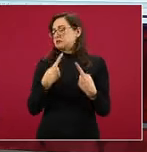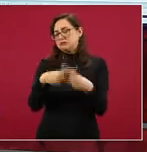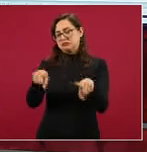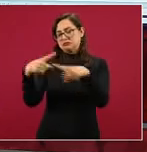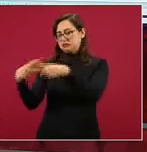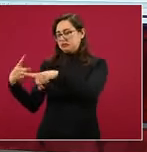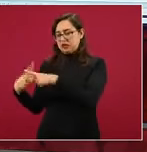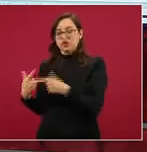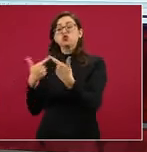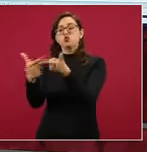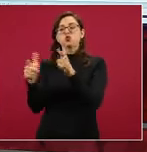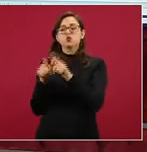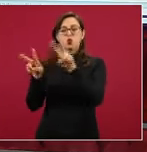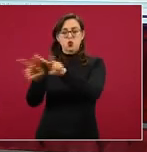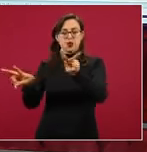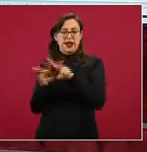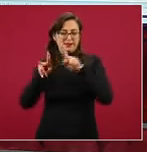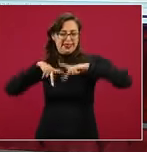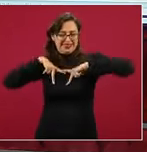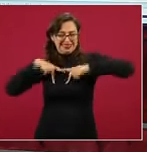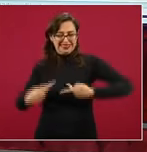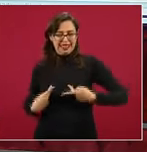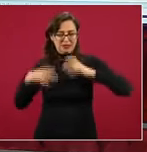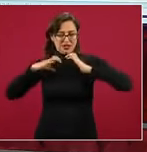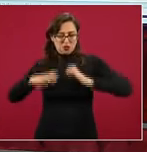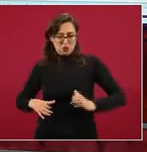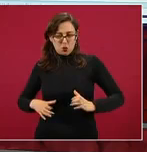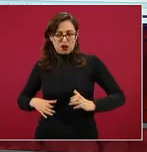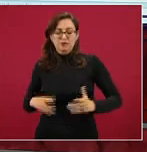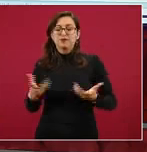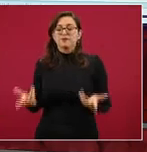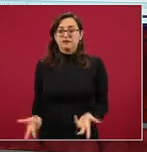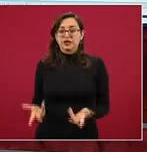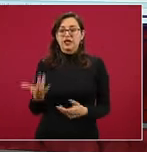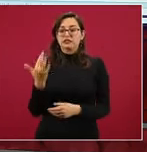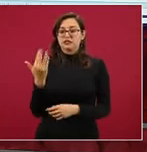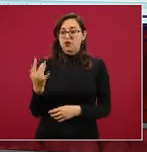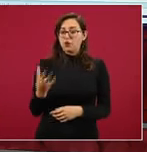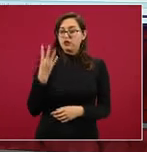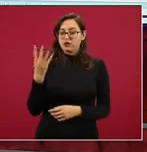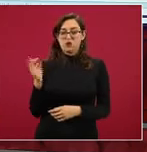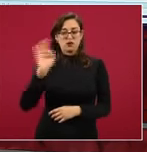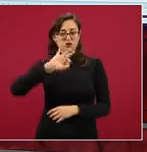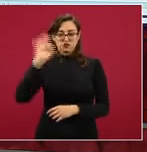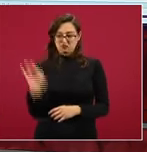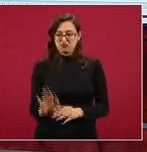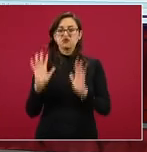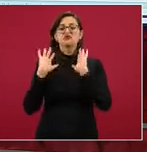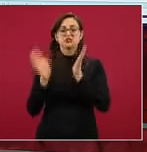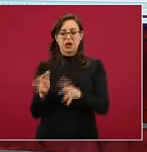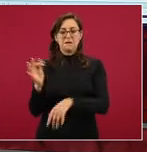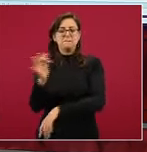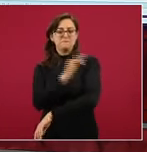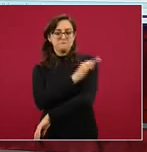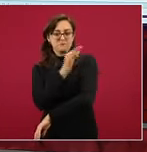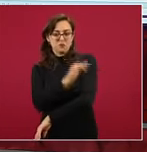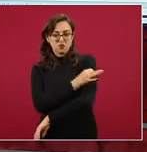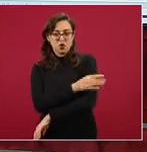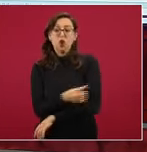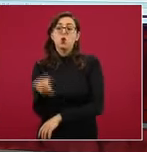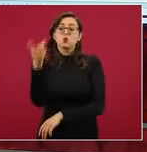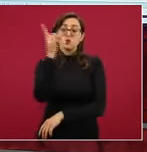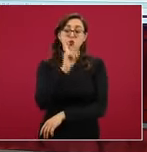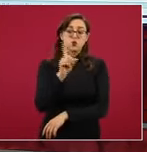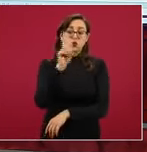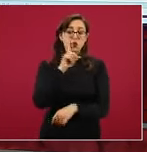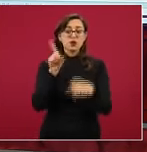otras condiciones. Tenemos una meta cubierta del 54%. Sobre mujeres embarazadas,